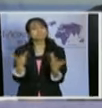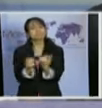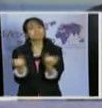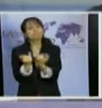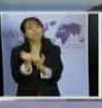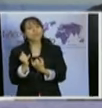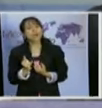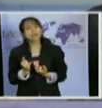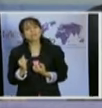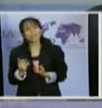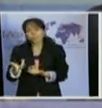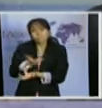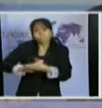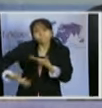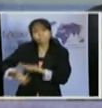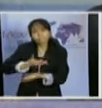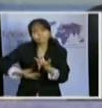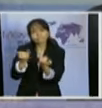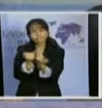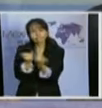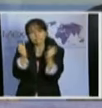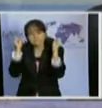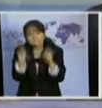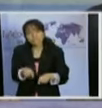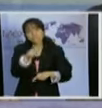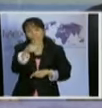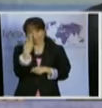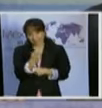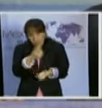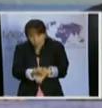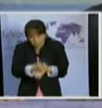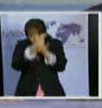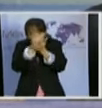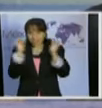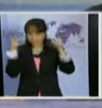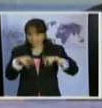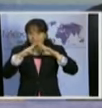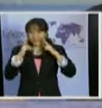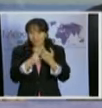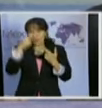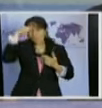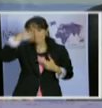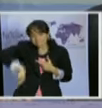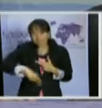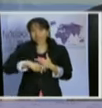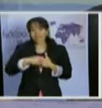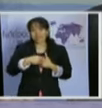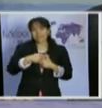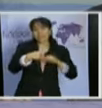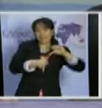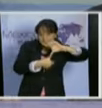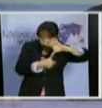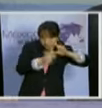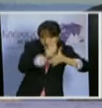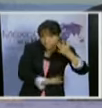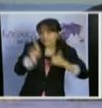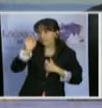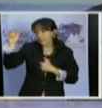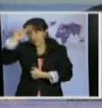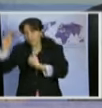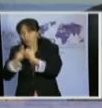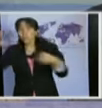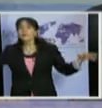iberoamericana nos permite crear un puente entre Europa y América Latina, nos da como base una